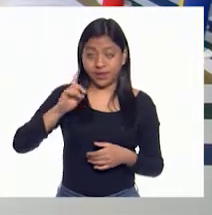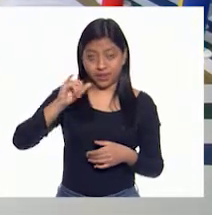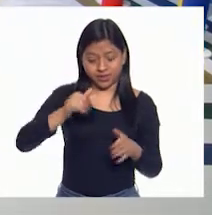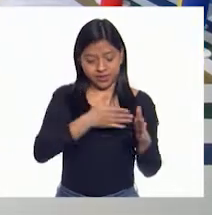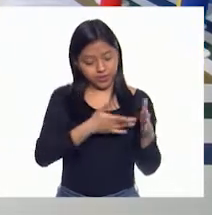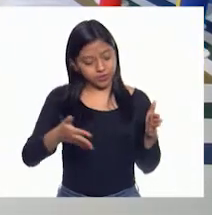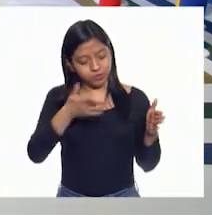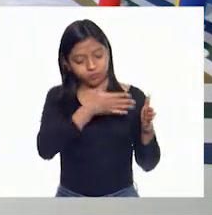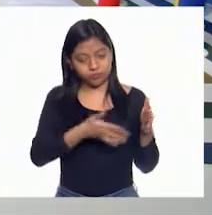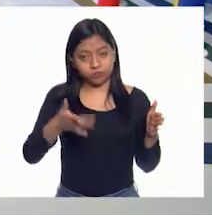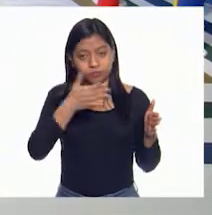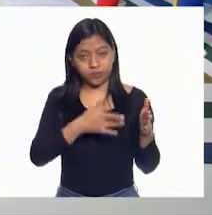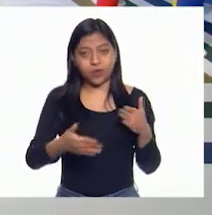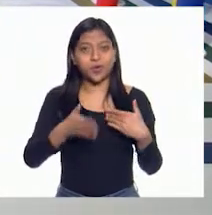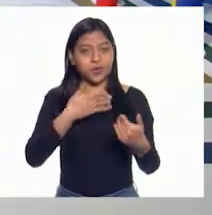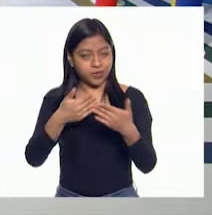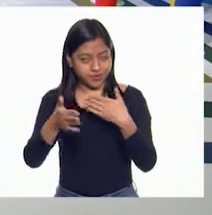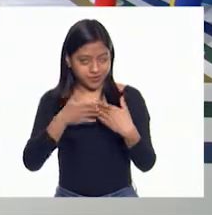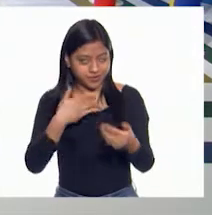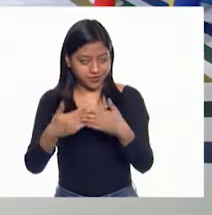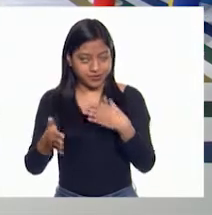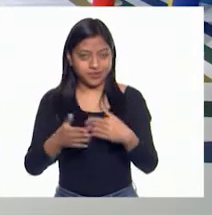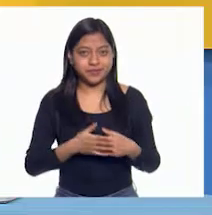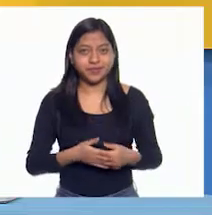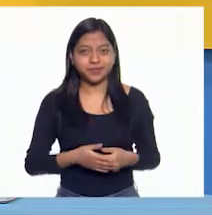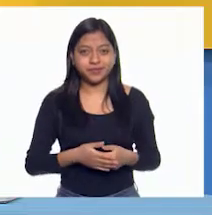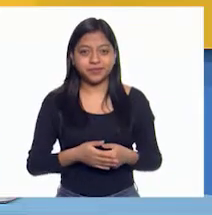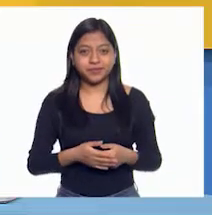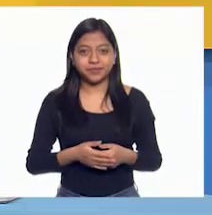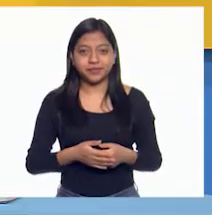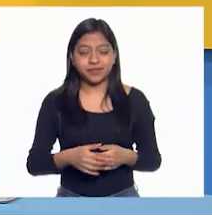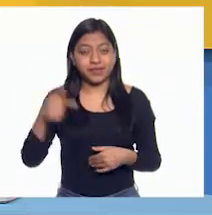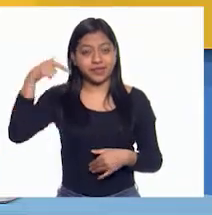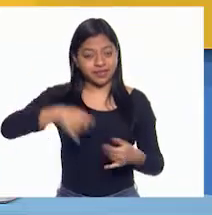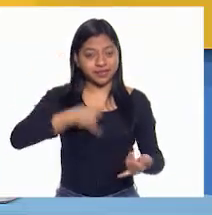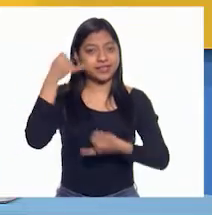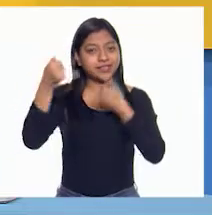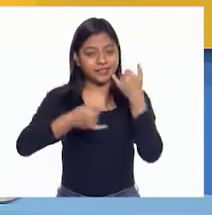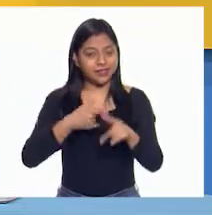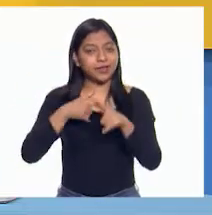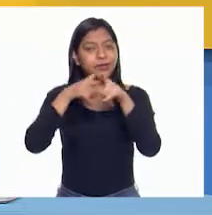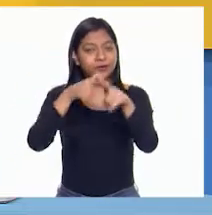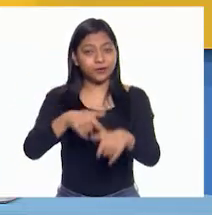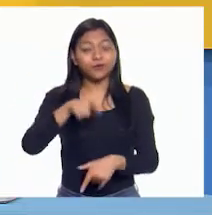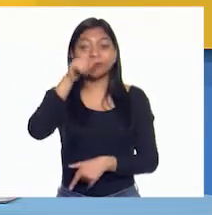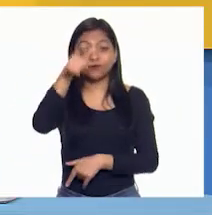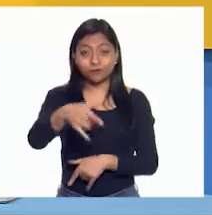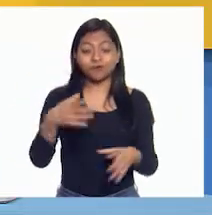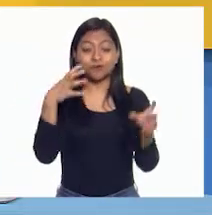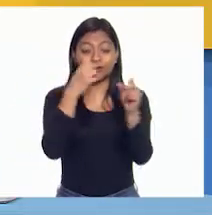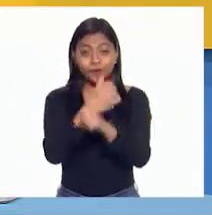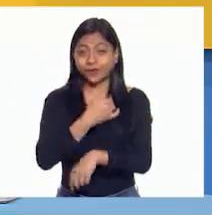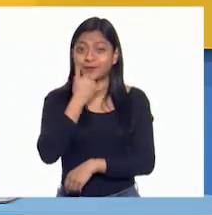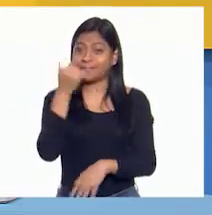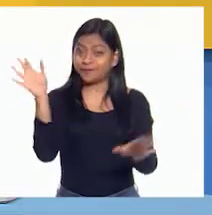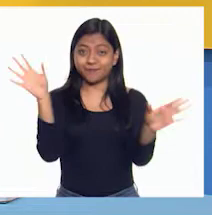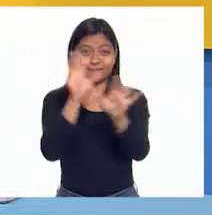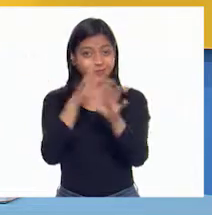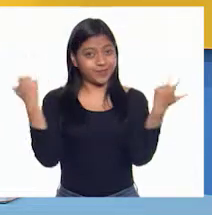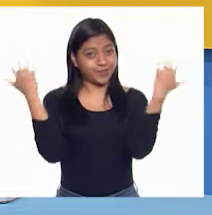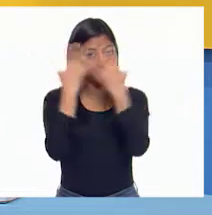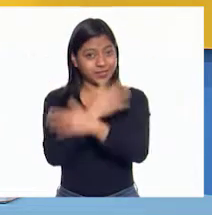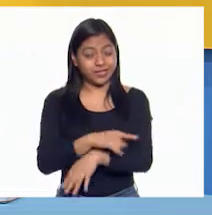Media. Edad Moderna, Edad Moderna, Edad Moderna. Este juego va a seguir, no se vayan a